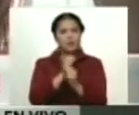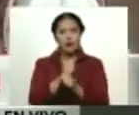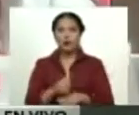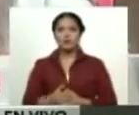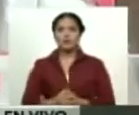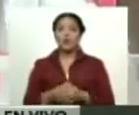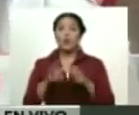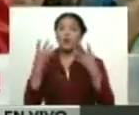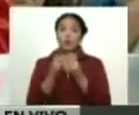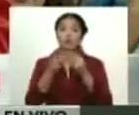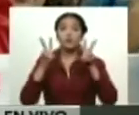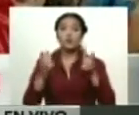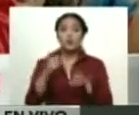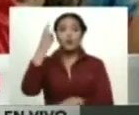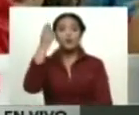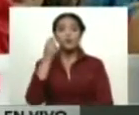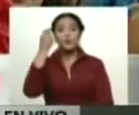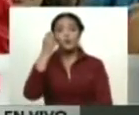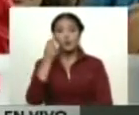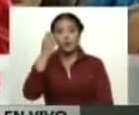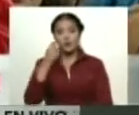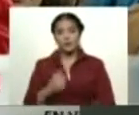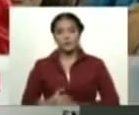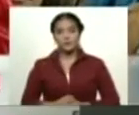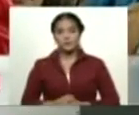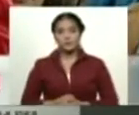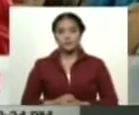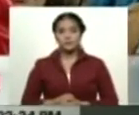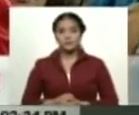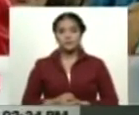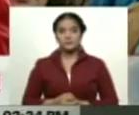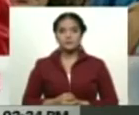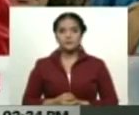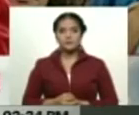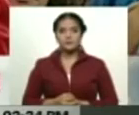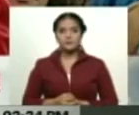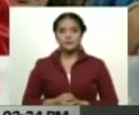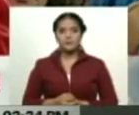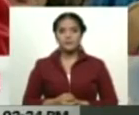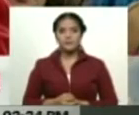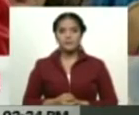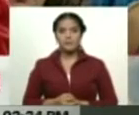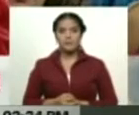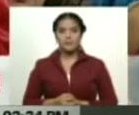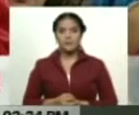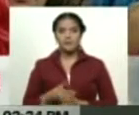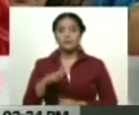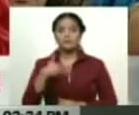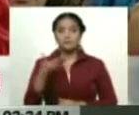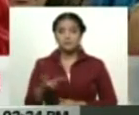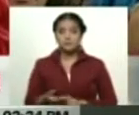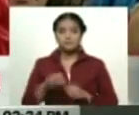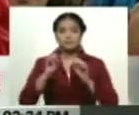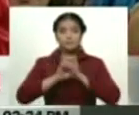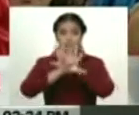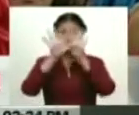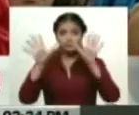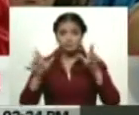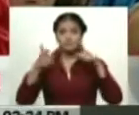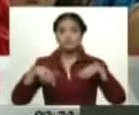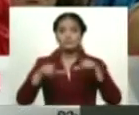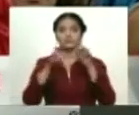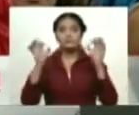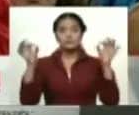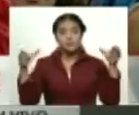los nuevos diputados y las nuevas diputadas para, bueno, establecer puntos de